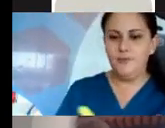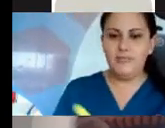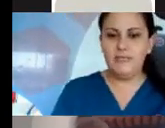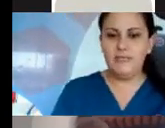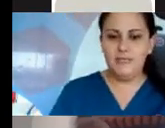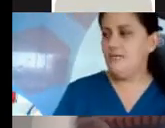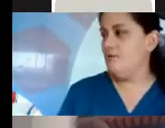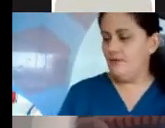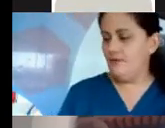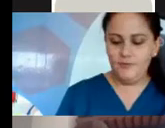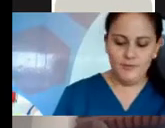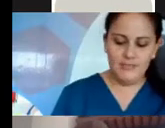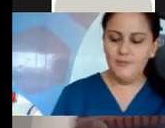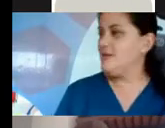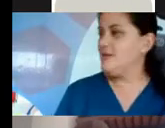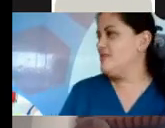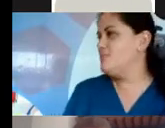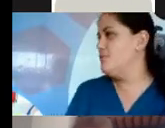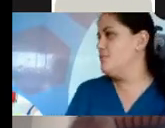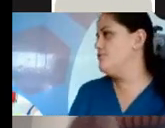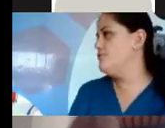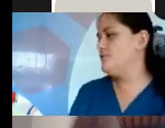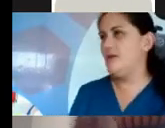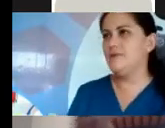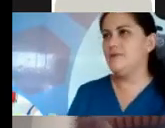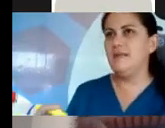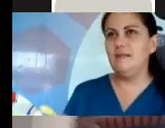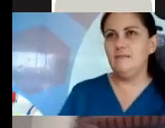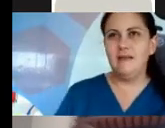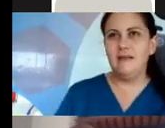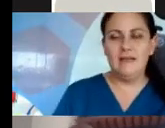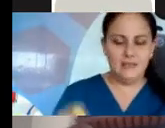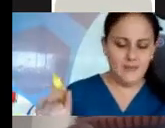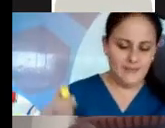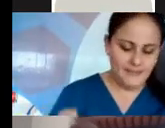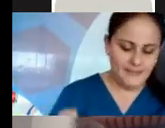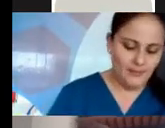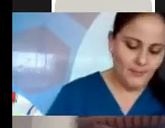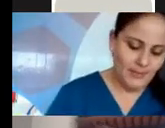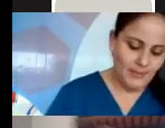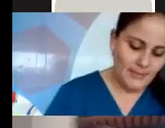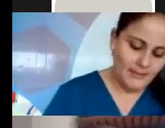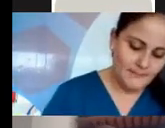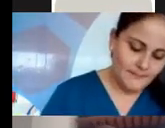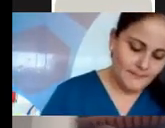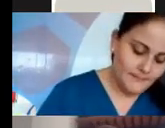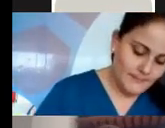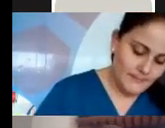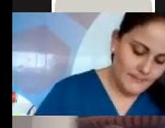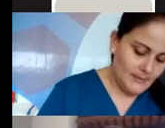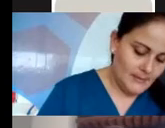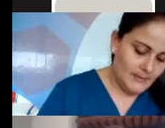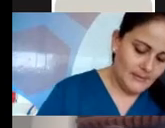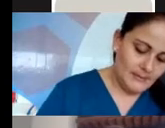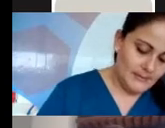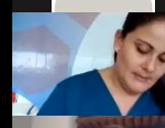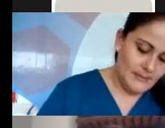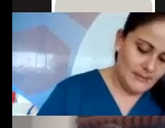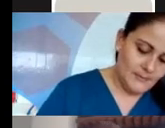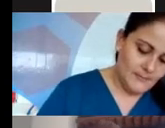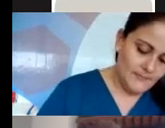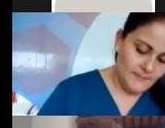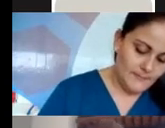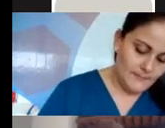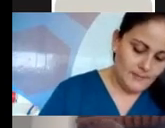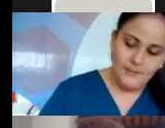sistema. Y todo viene sobre lo que llamamos orbitante. Orbitante es algo que está aquí abajo, es una bolita de acero que está